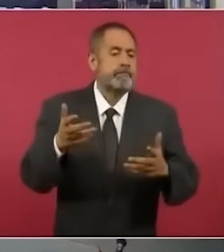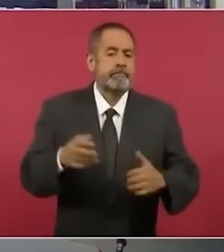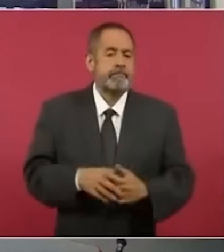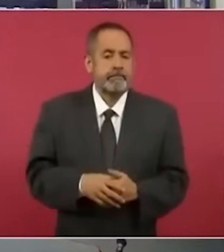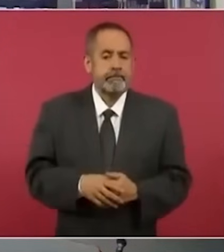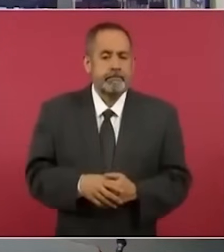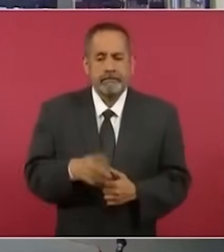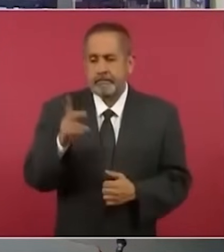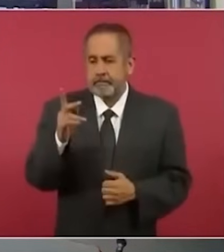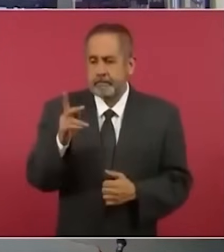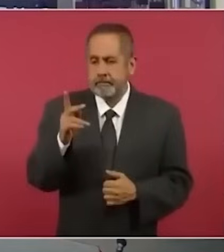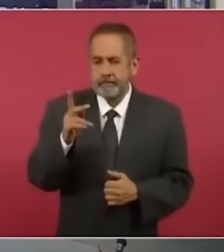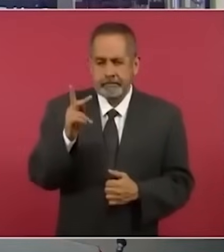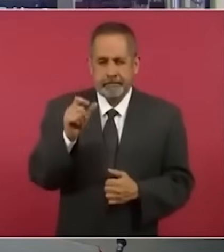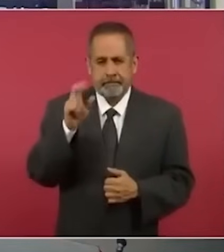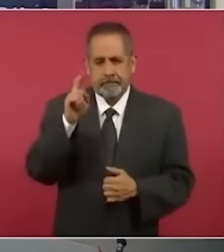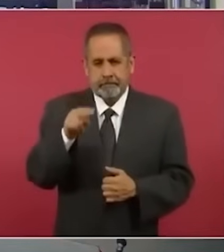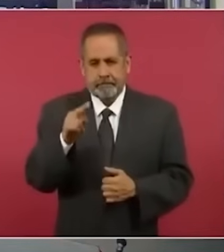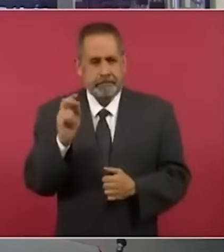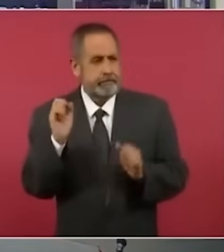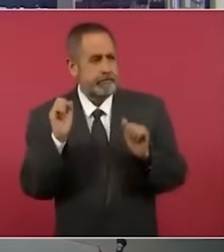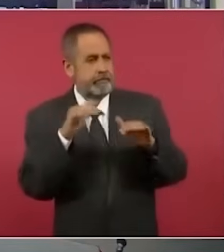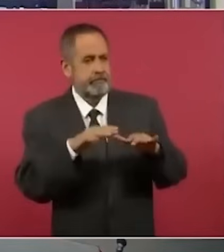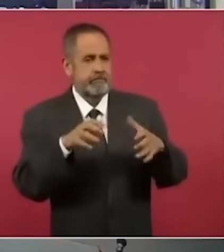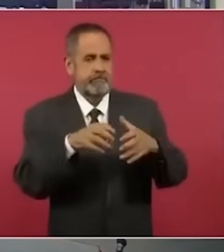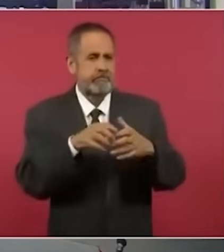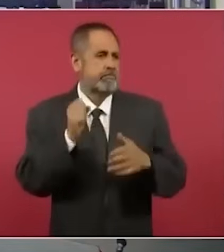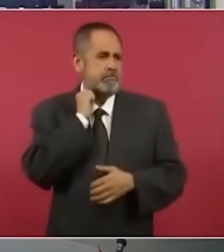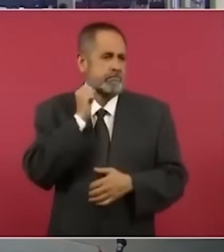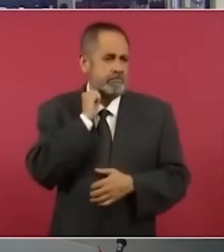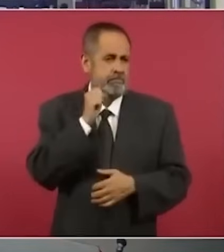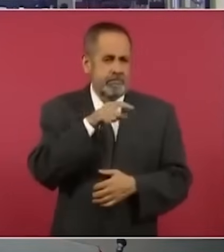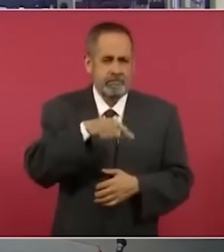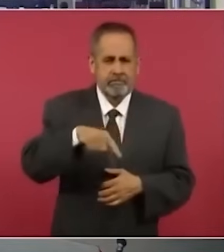el paro, el plantón, los senadores.